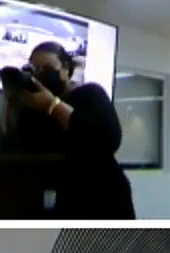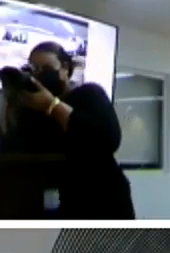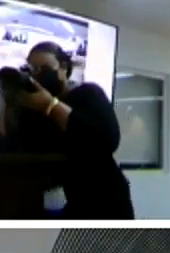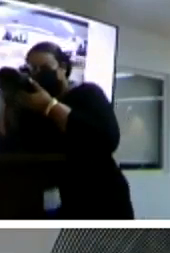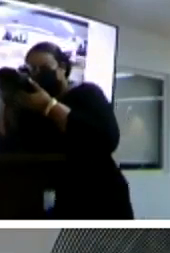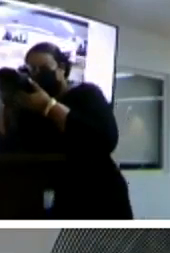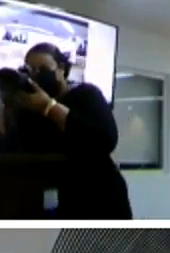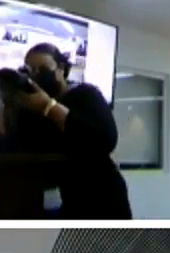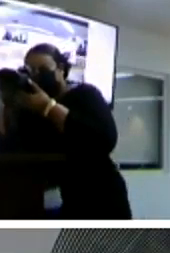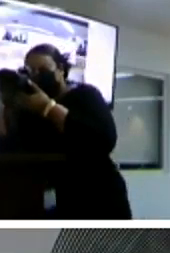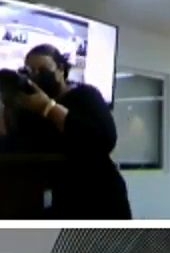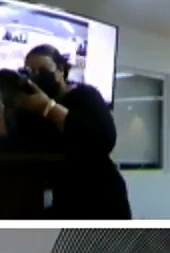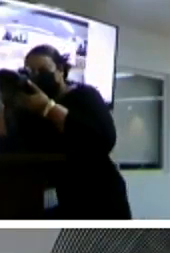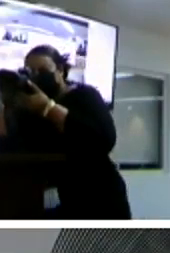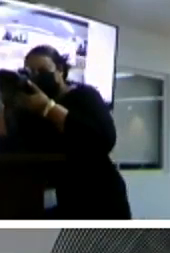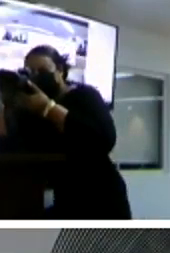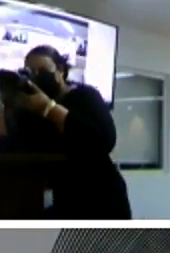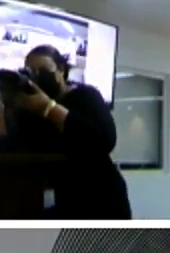de tiempo?